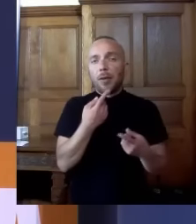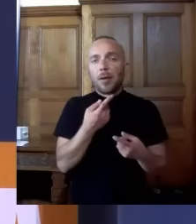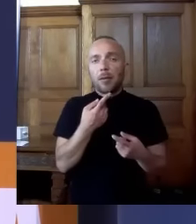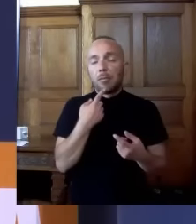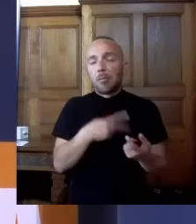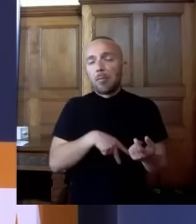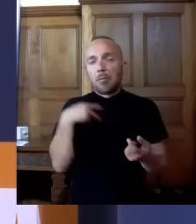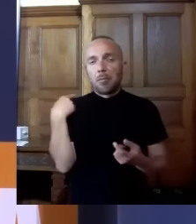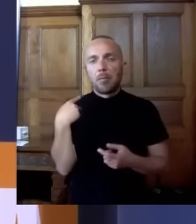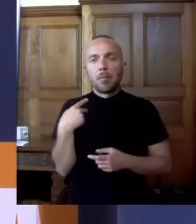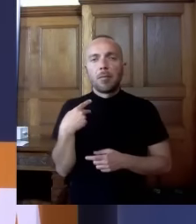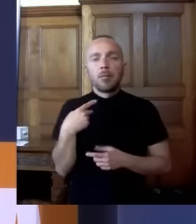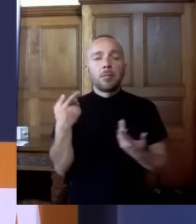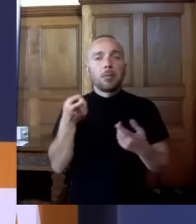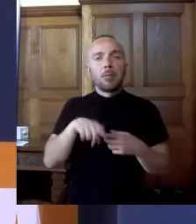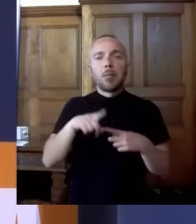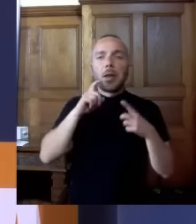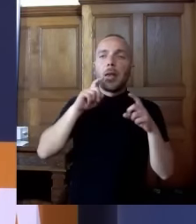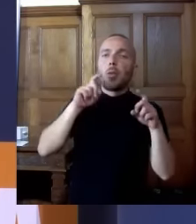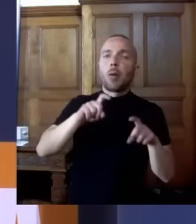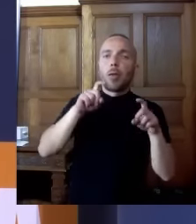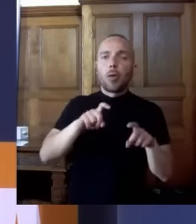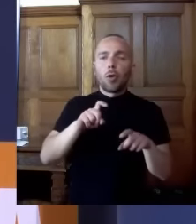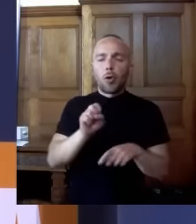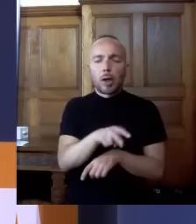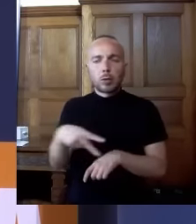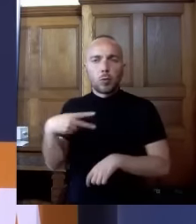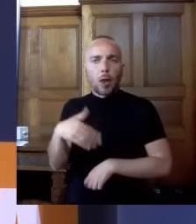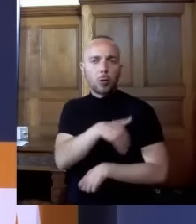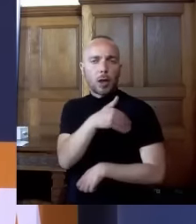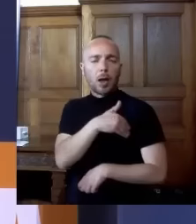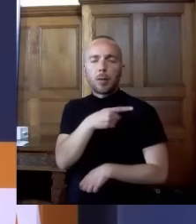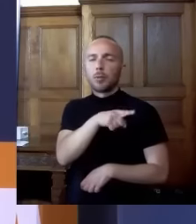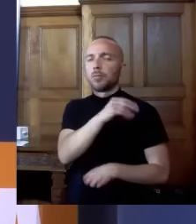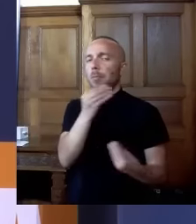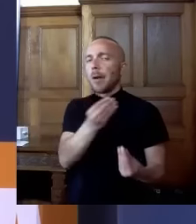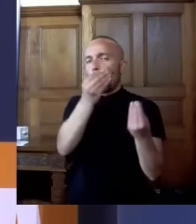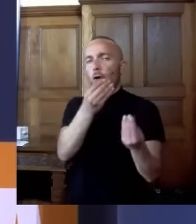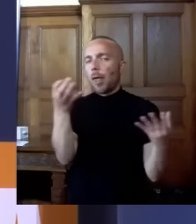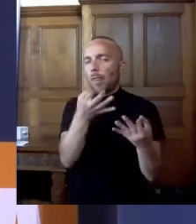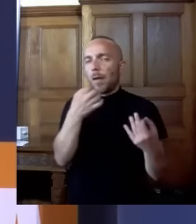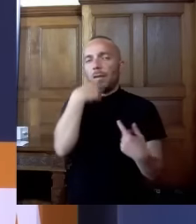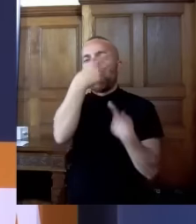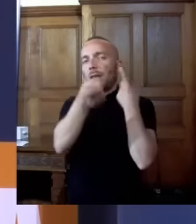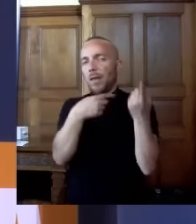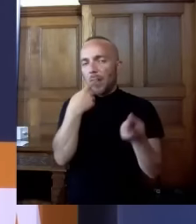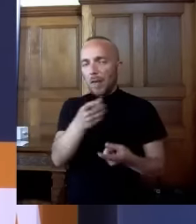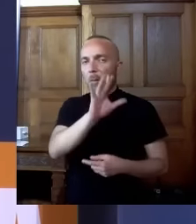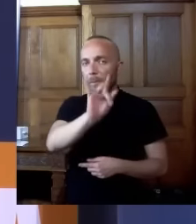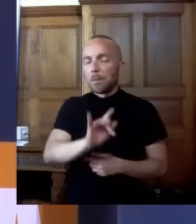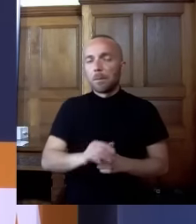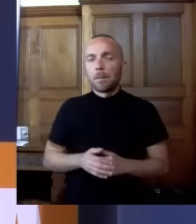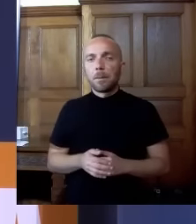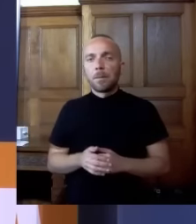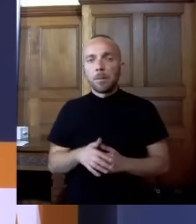orre hezkuntza eta emit akademiko hobetu egin behara esaa